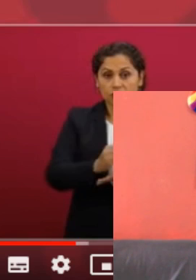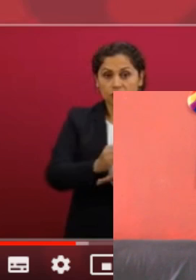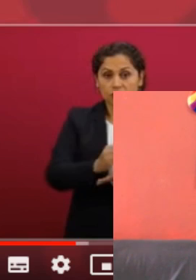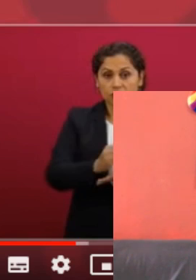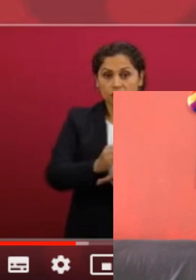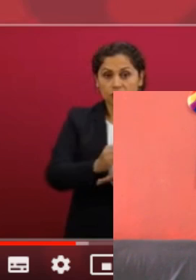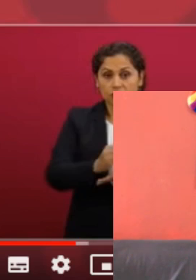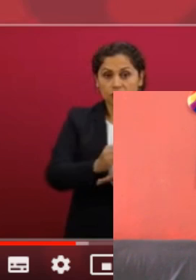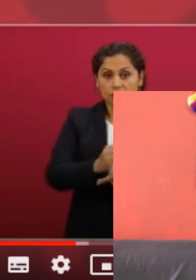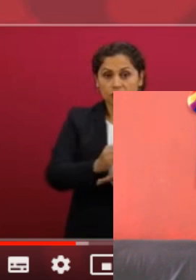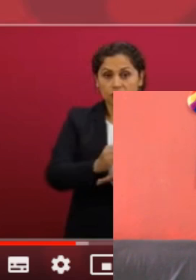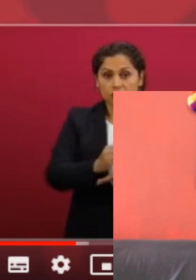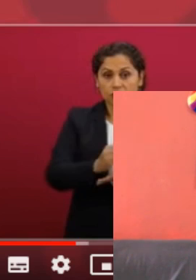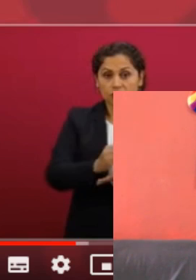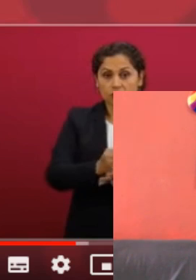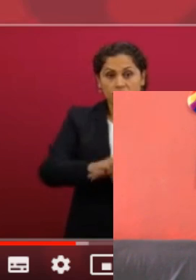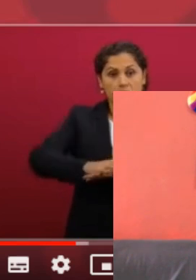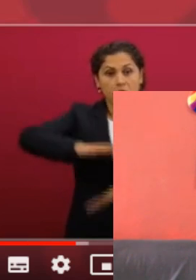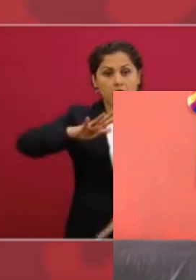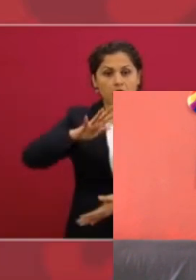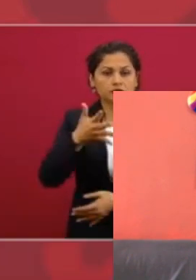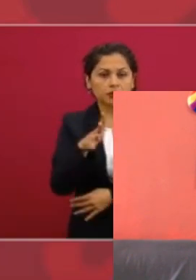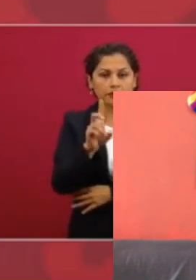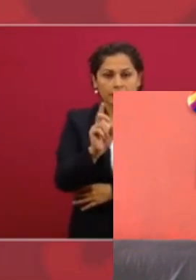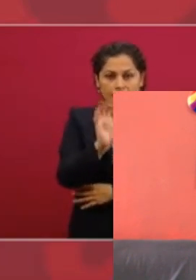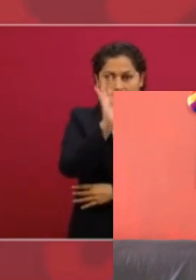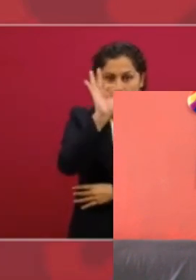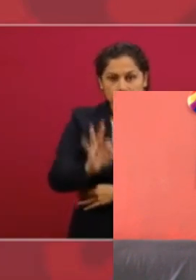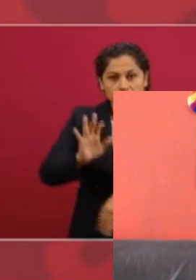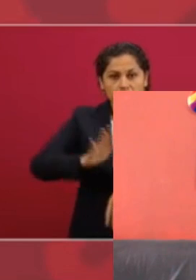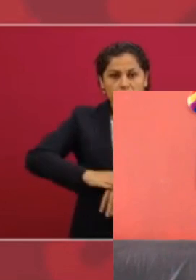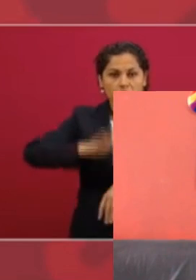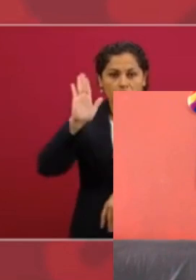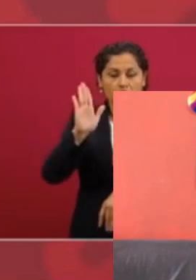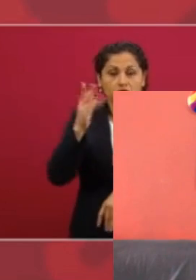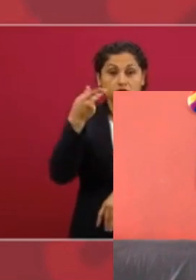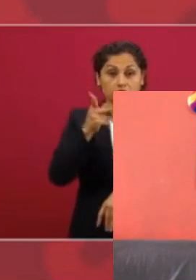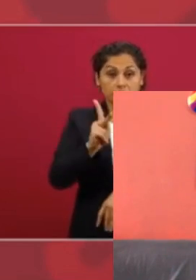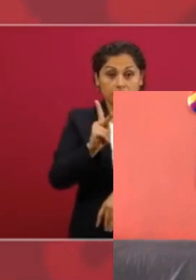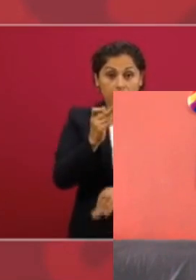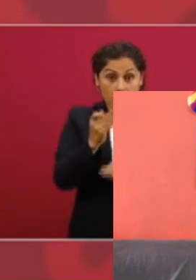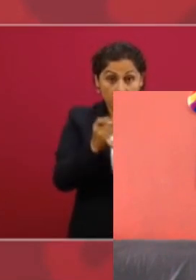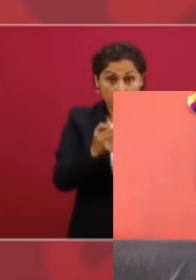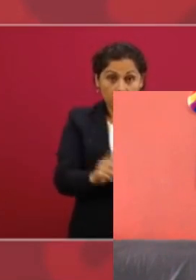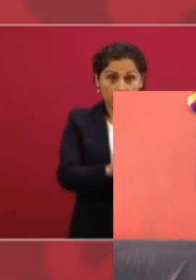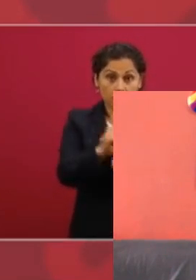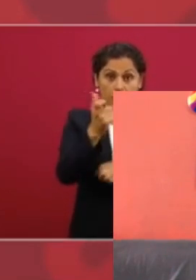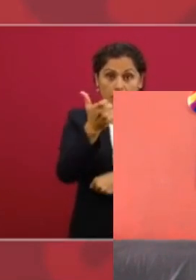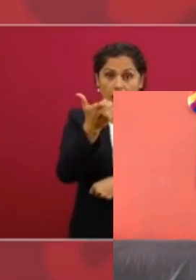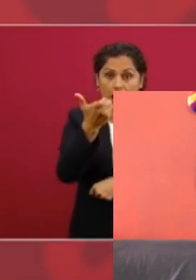sea éste seamos escuchando a pesar de la crisis y